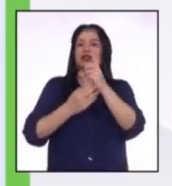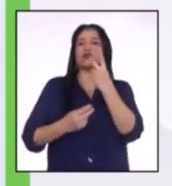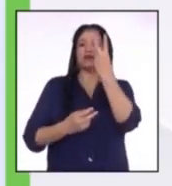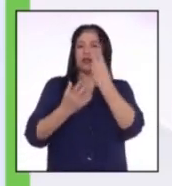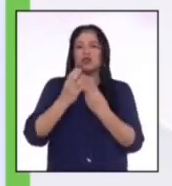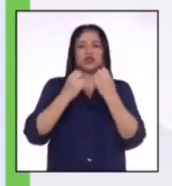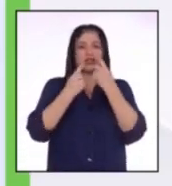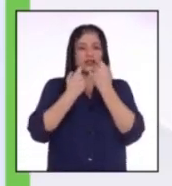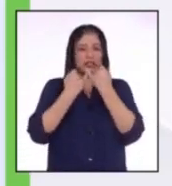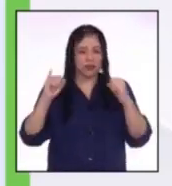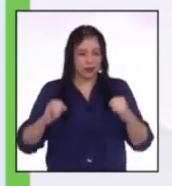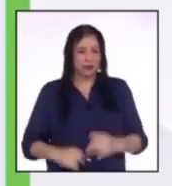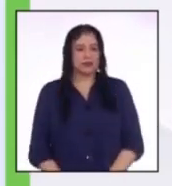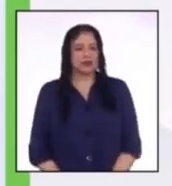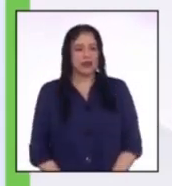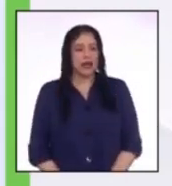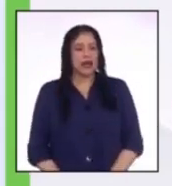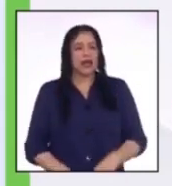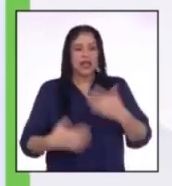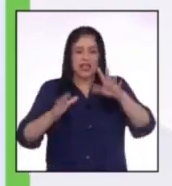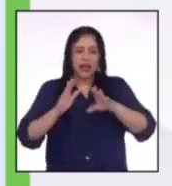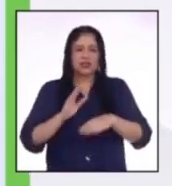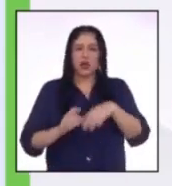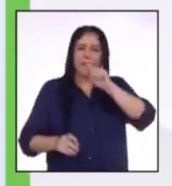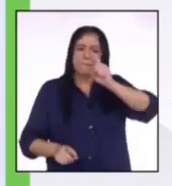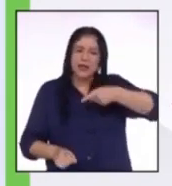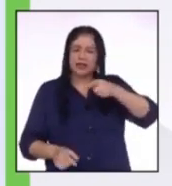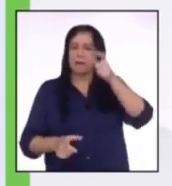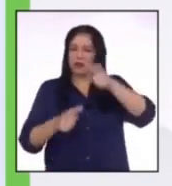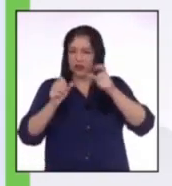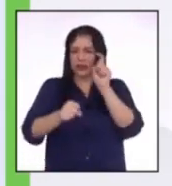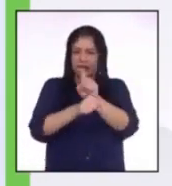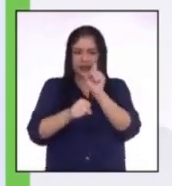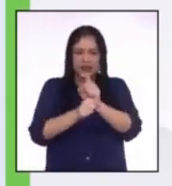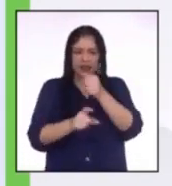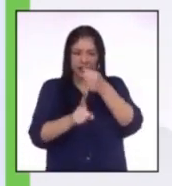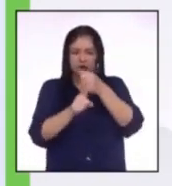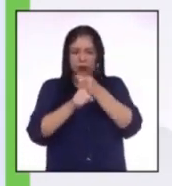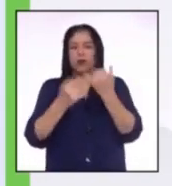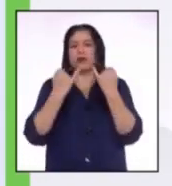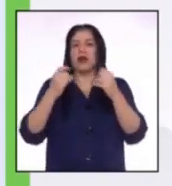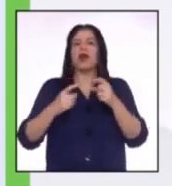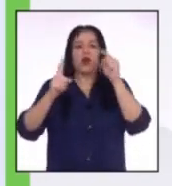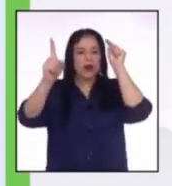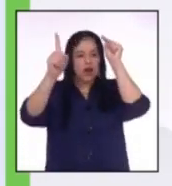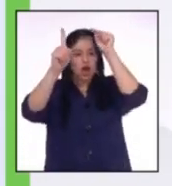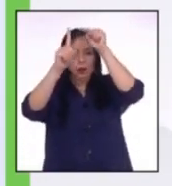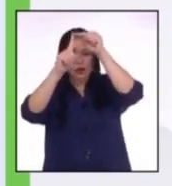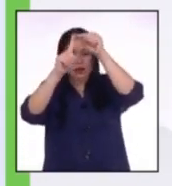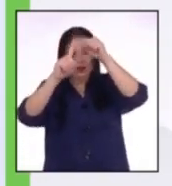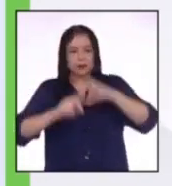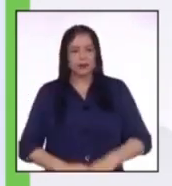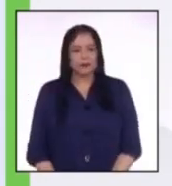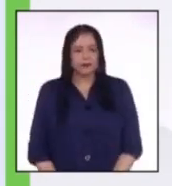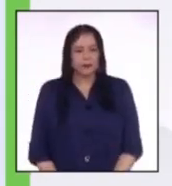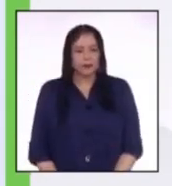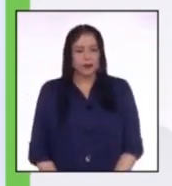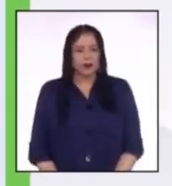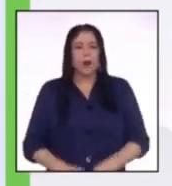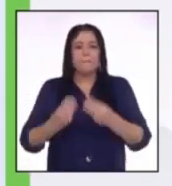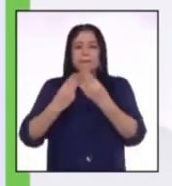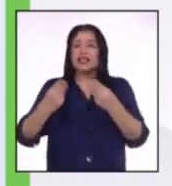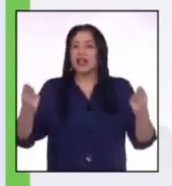huaranca huaranca de chile anac agua iwa sana alza está ya dichas quejas ya